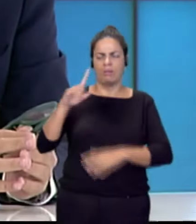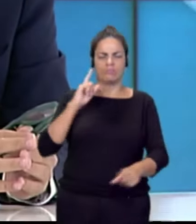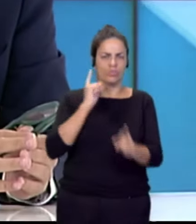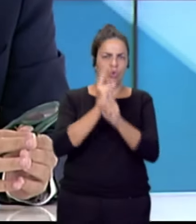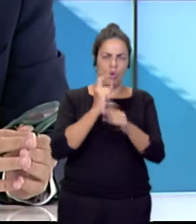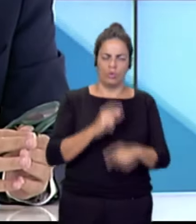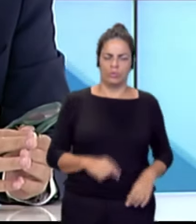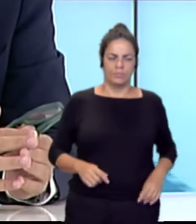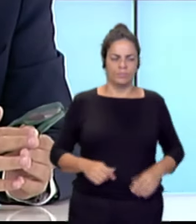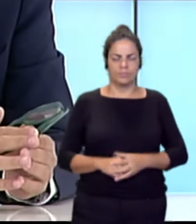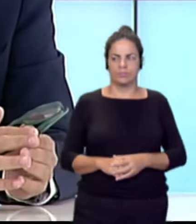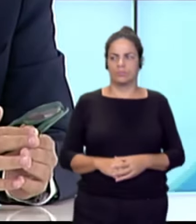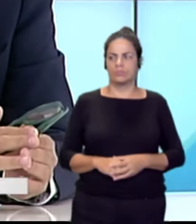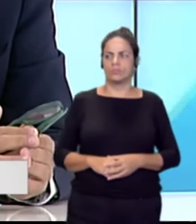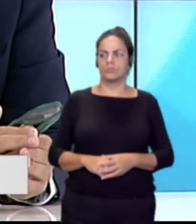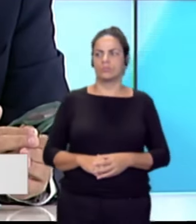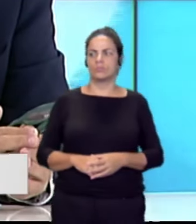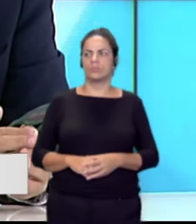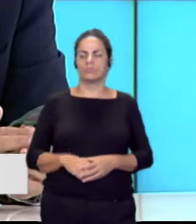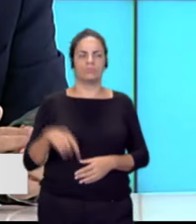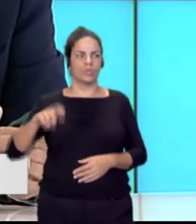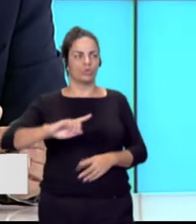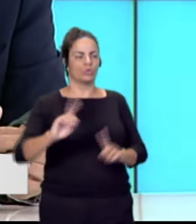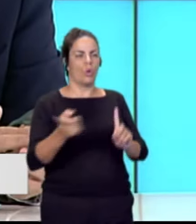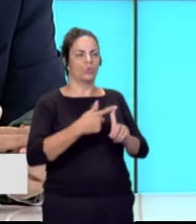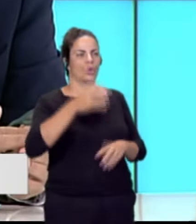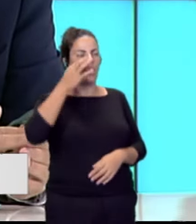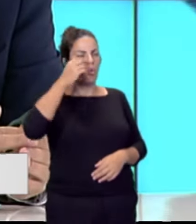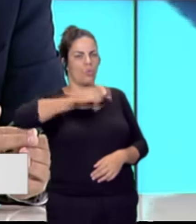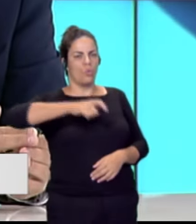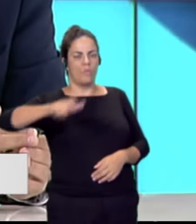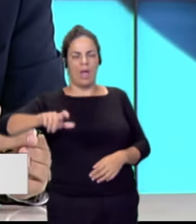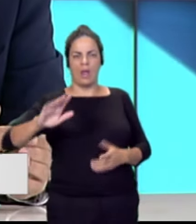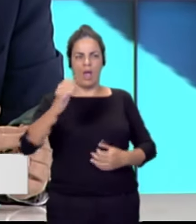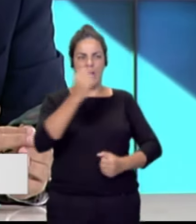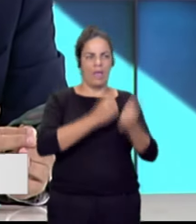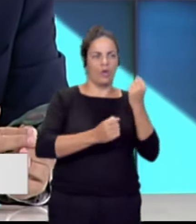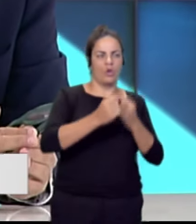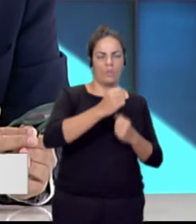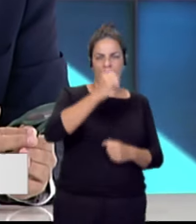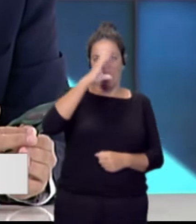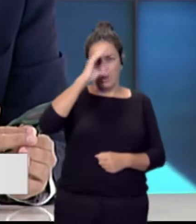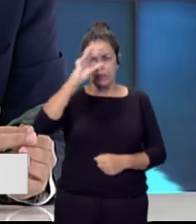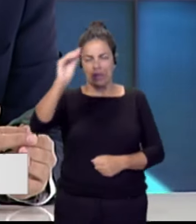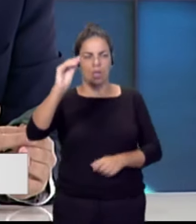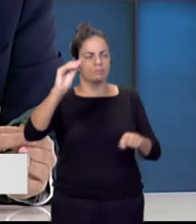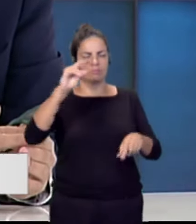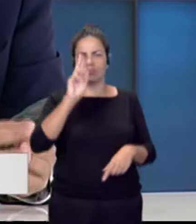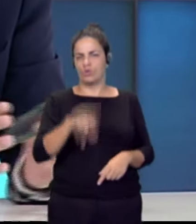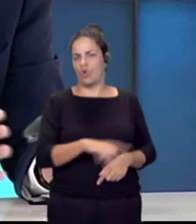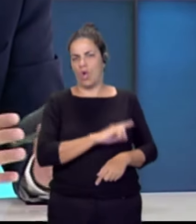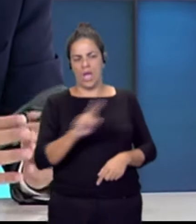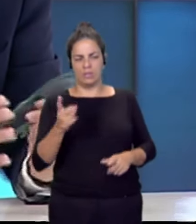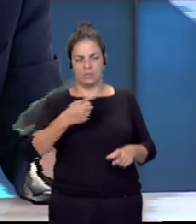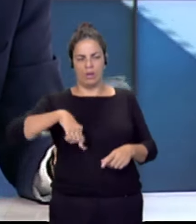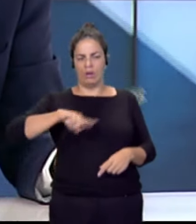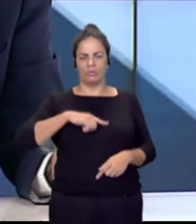No es ni la solución humana, ni la solución económica, ni la solución inteligente que nosotros necesitamos.